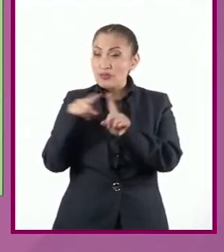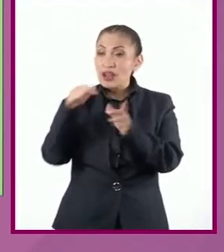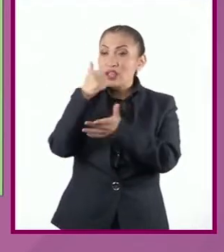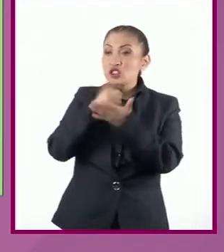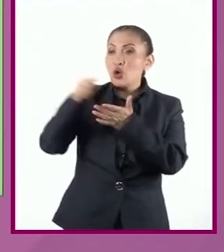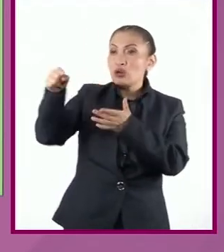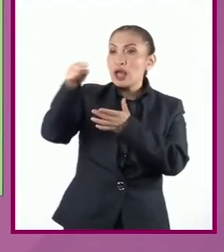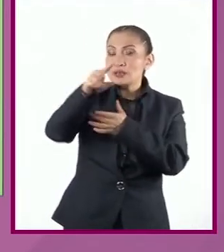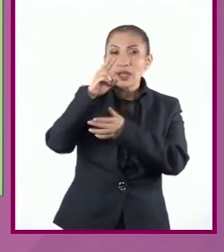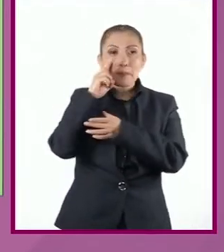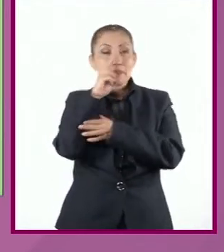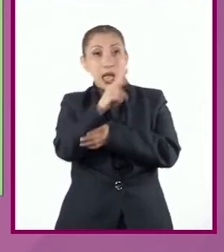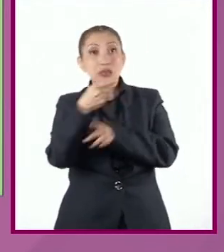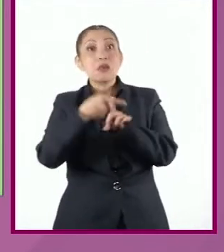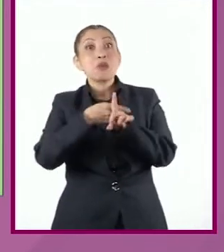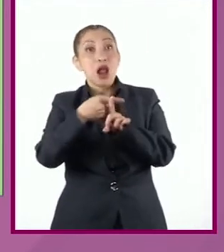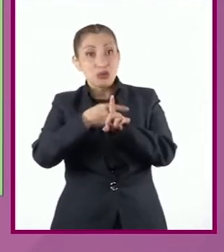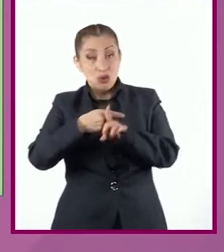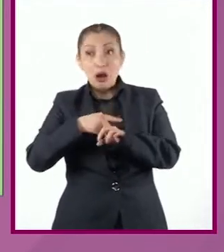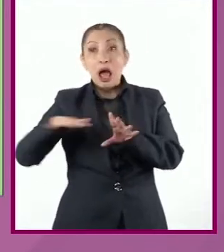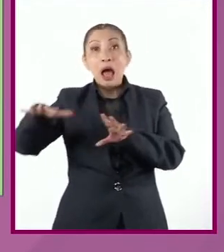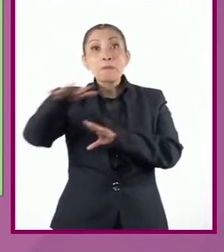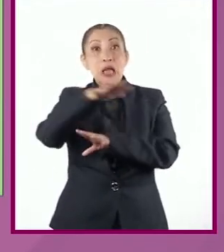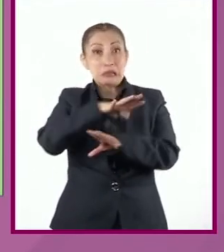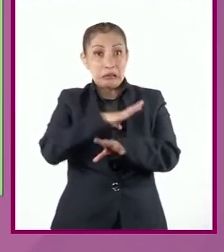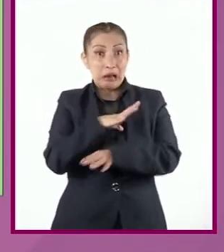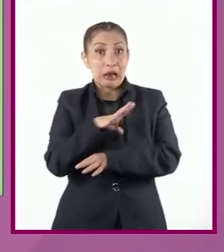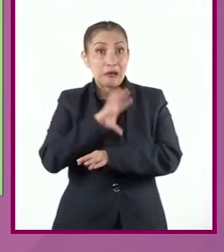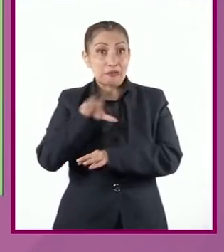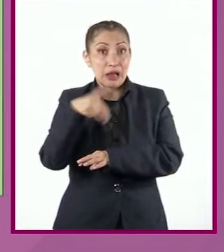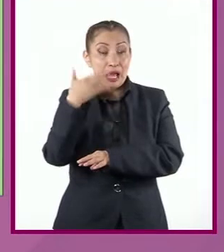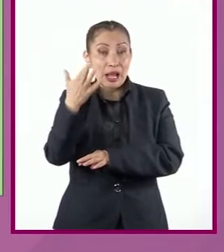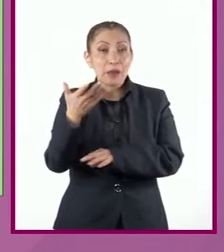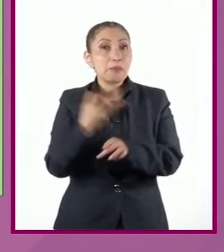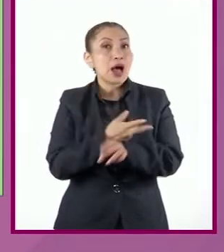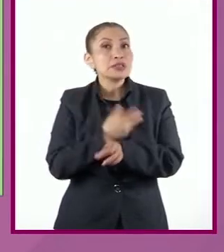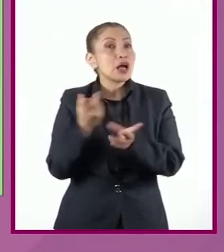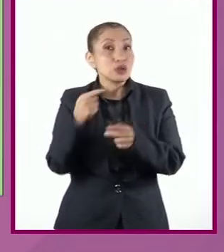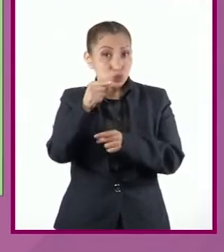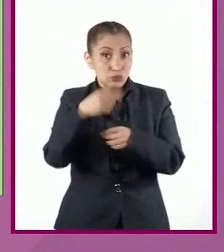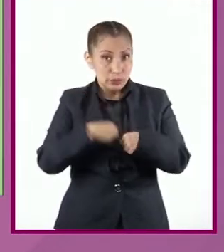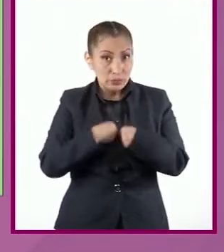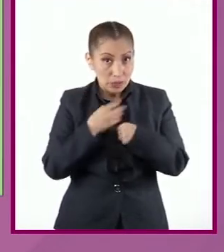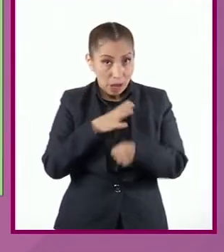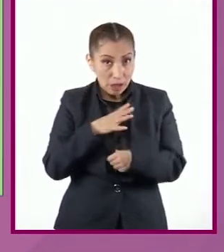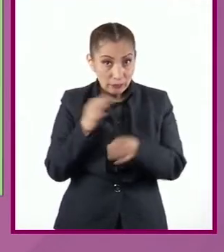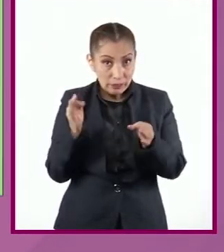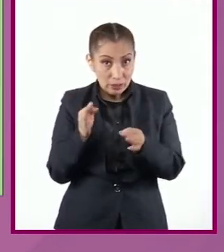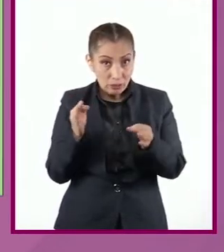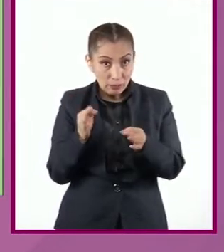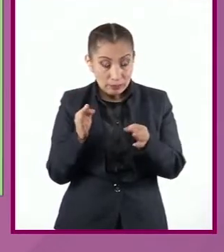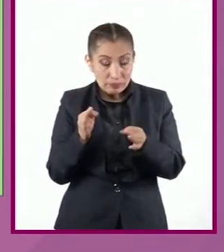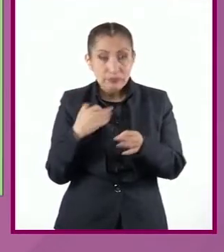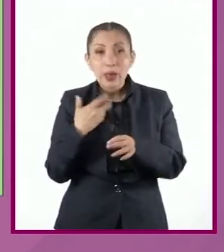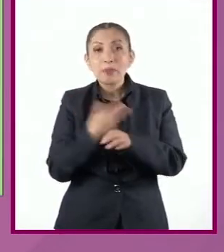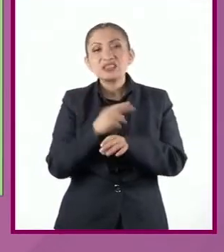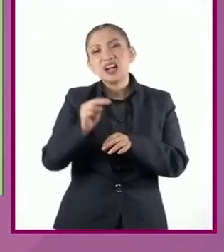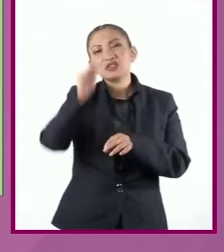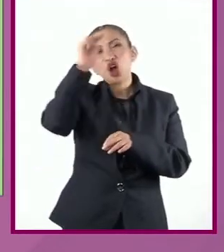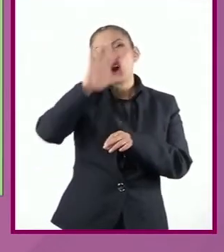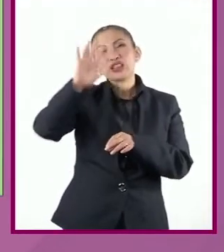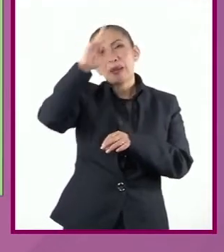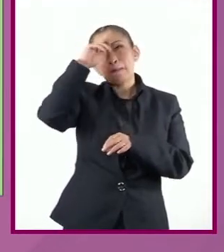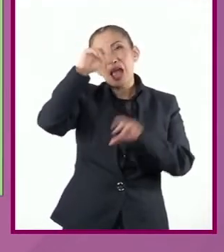país se alcanza esa temperatura en el medio ambiente. ¿Sucede en el lugar donde vives? Generalmente pasa en el norte de